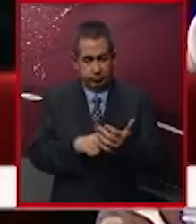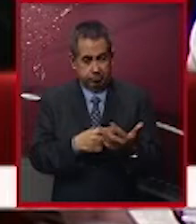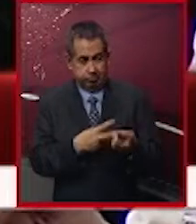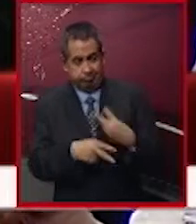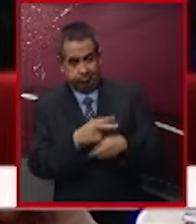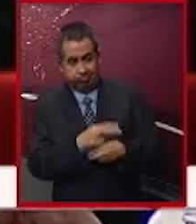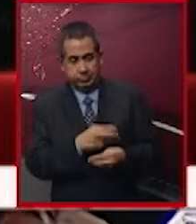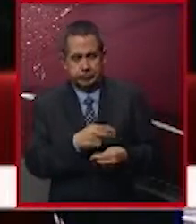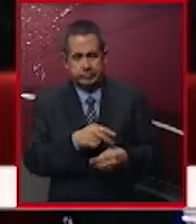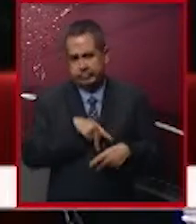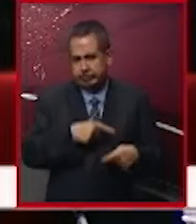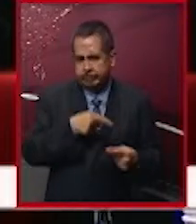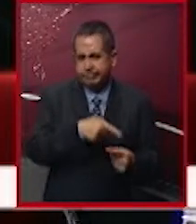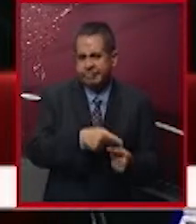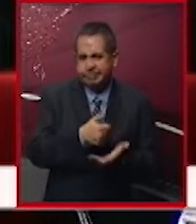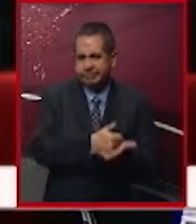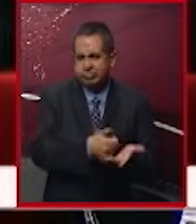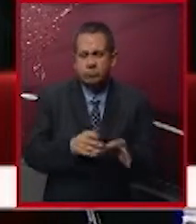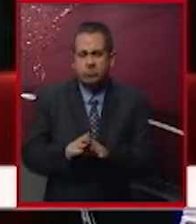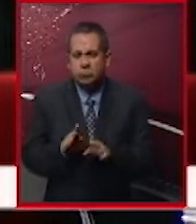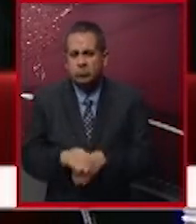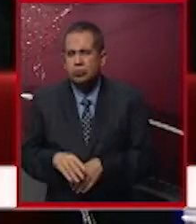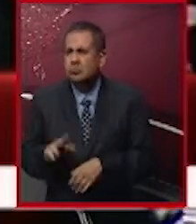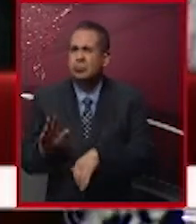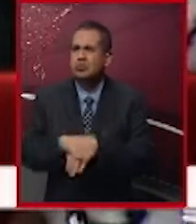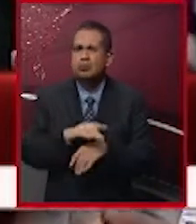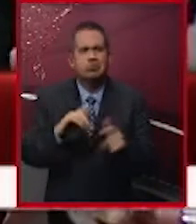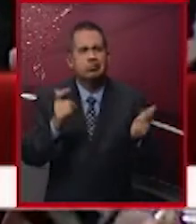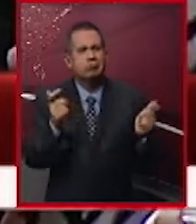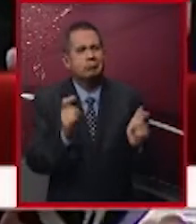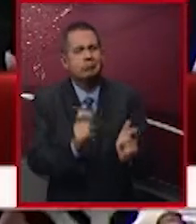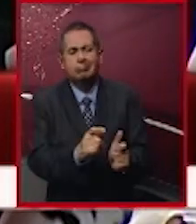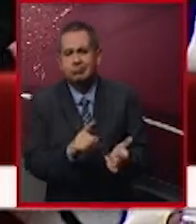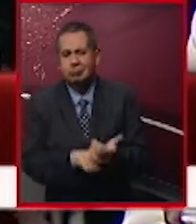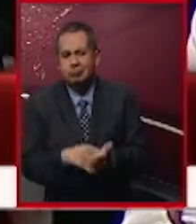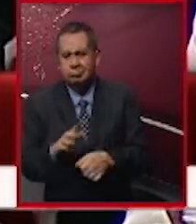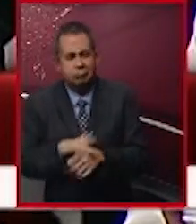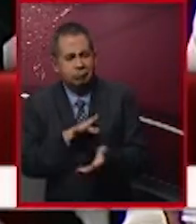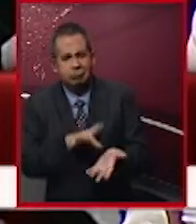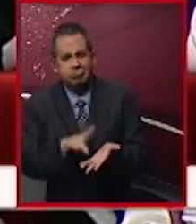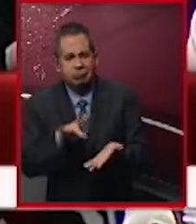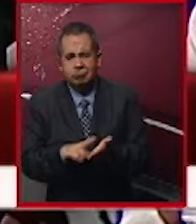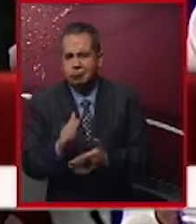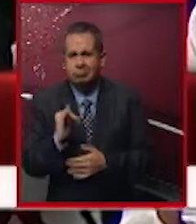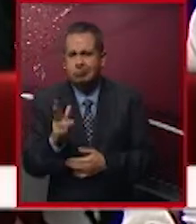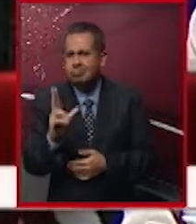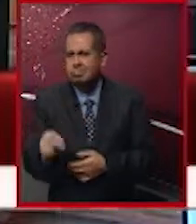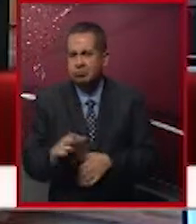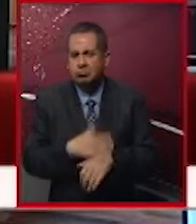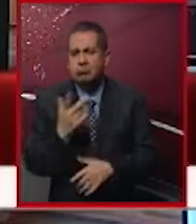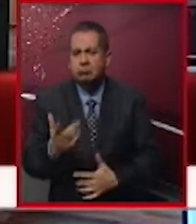más débiles, quiero preguntarle, ¿por qué se ha reducido tan drásticamente el apoyo a este sector?